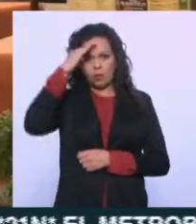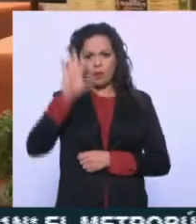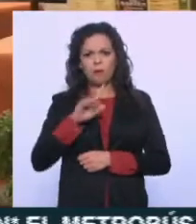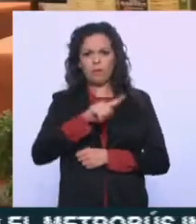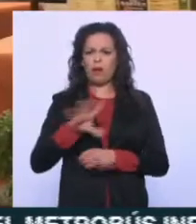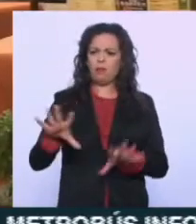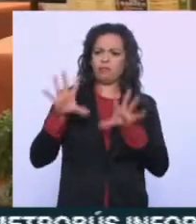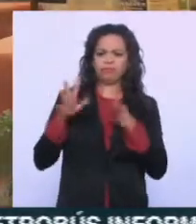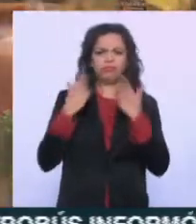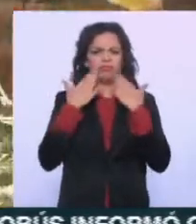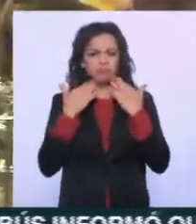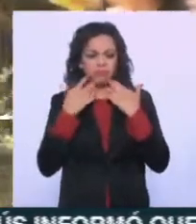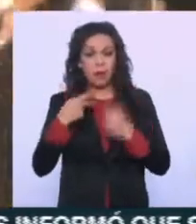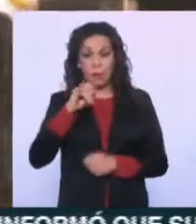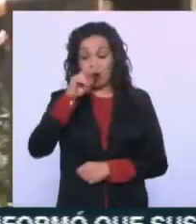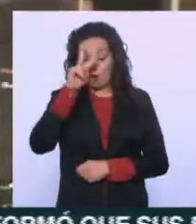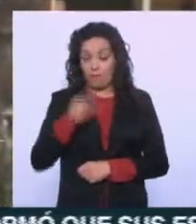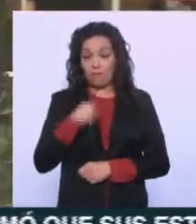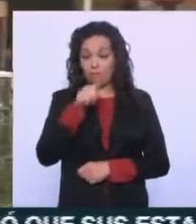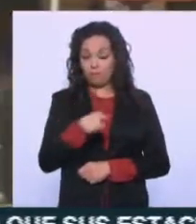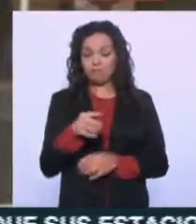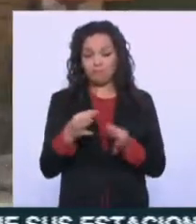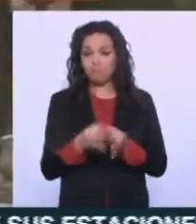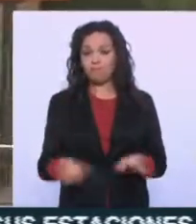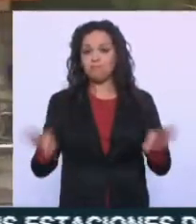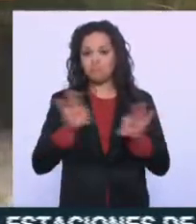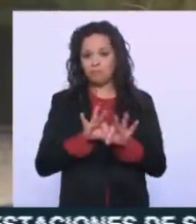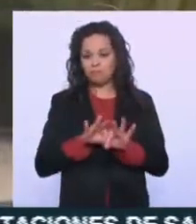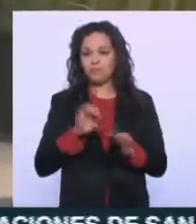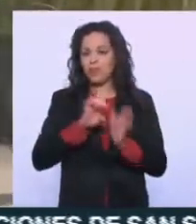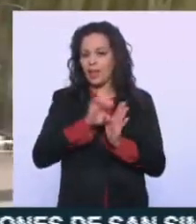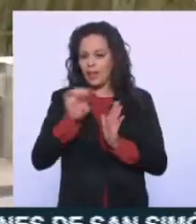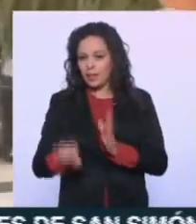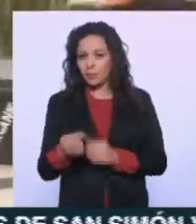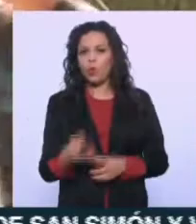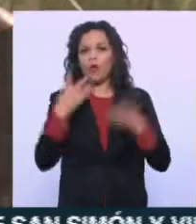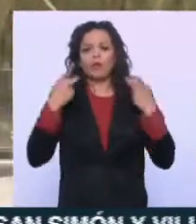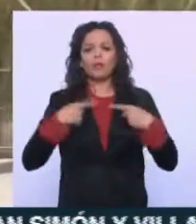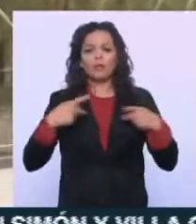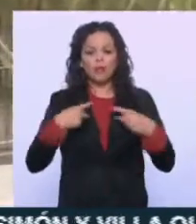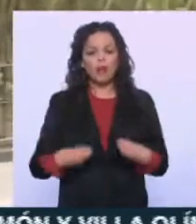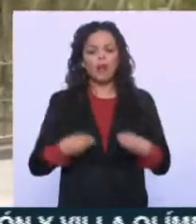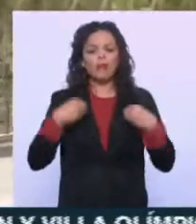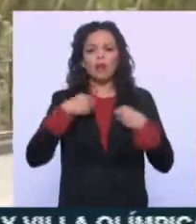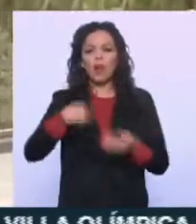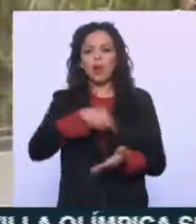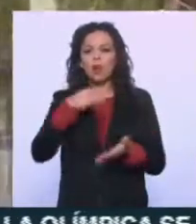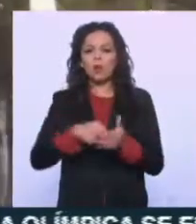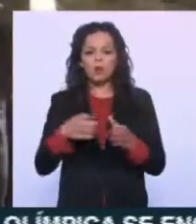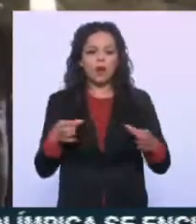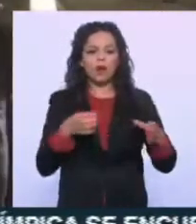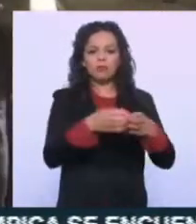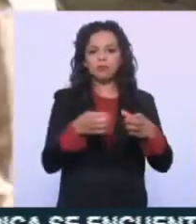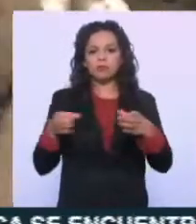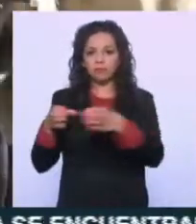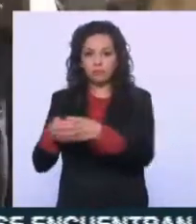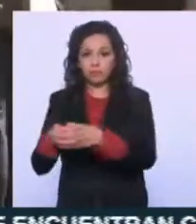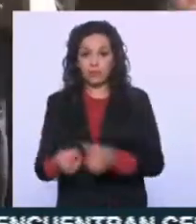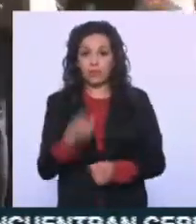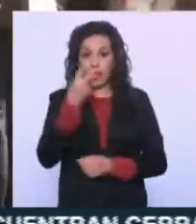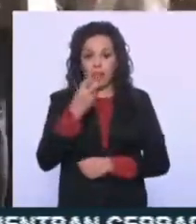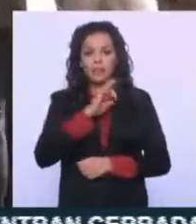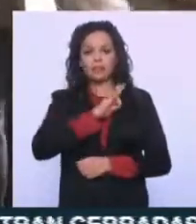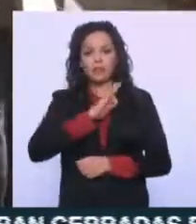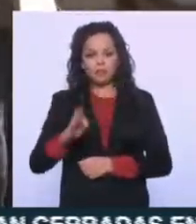ejercicios permiten determinar, por ejemplo, cuántas personas habitan en una demarcación. Y con base en ello, tomar